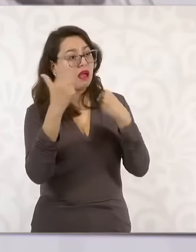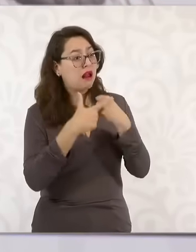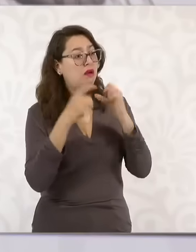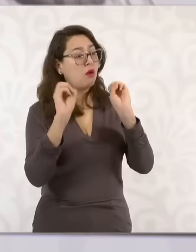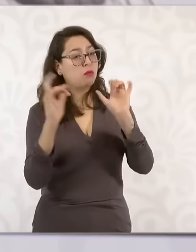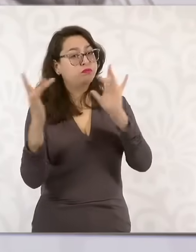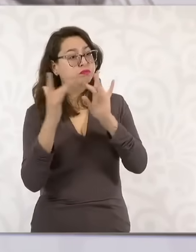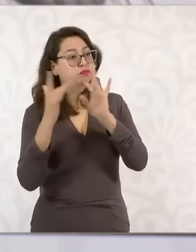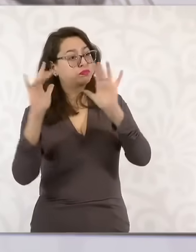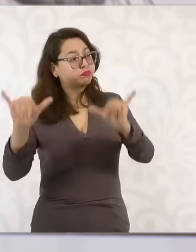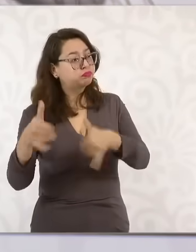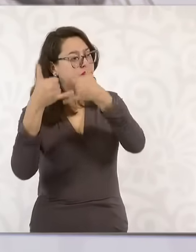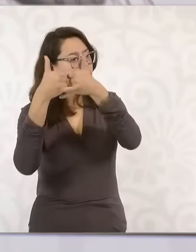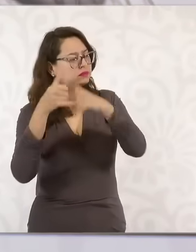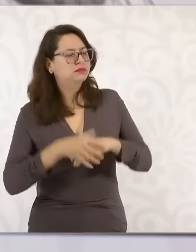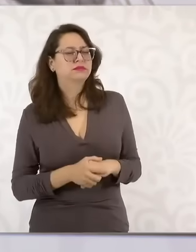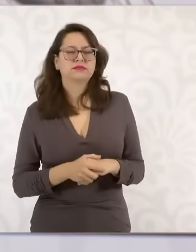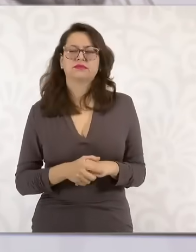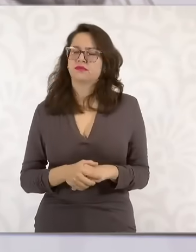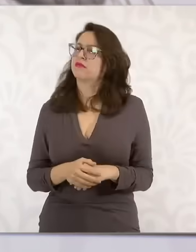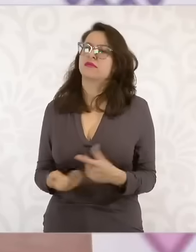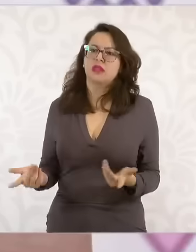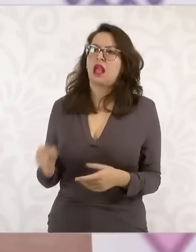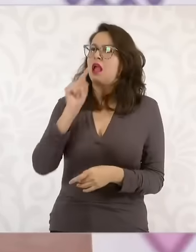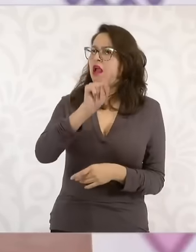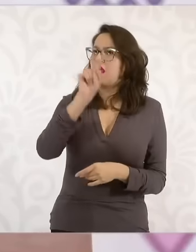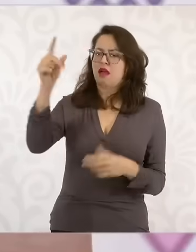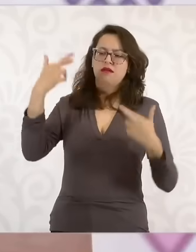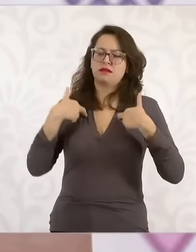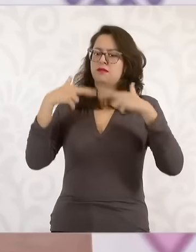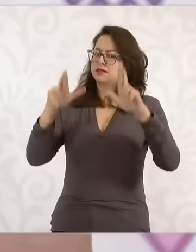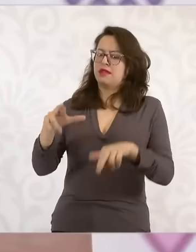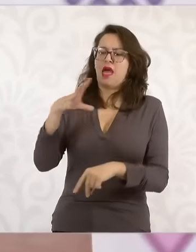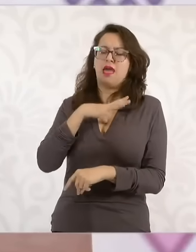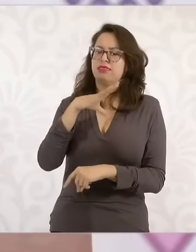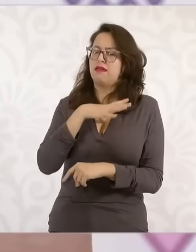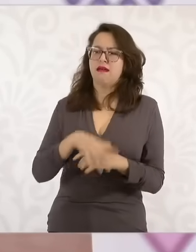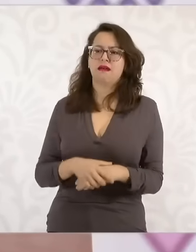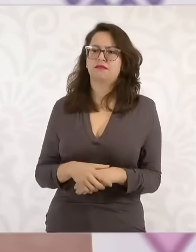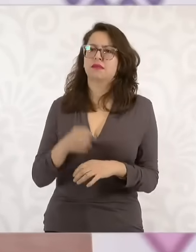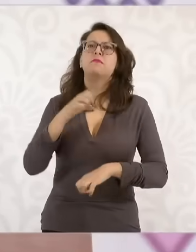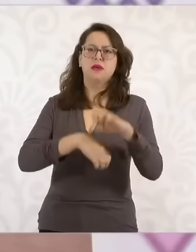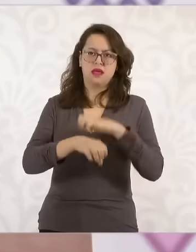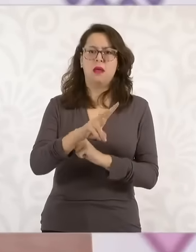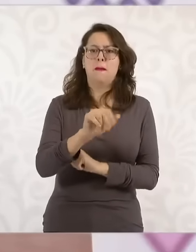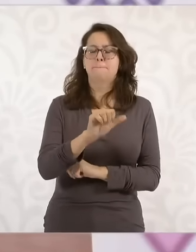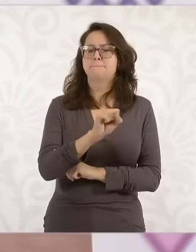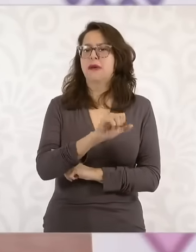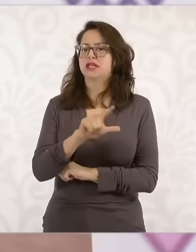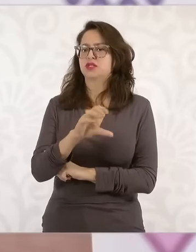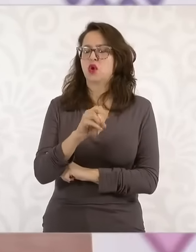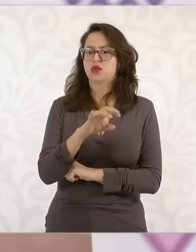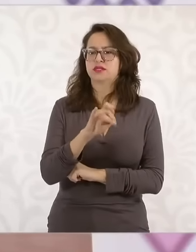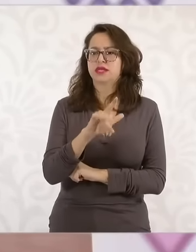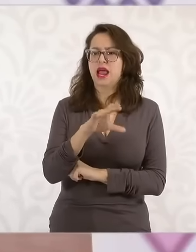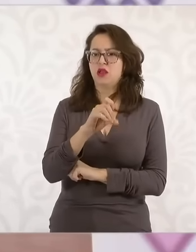Está, por supuesto, los representantes, está el embajador Vasconcelos y ahora Alejandro Encinas es nuestro